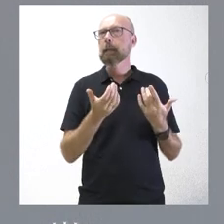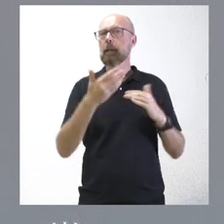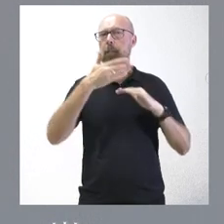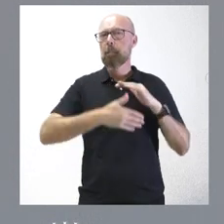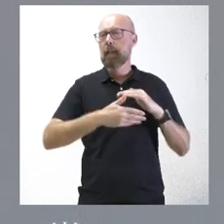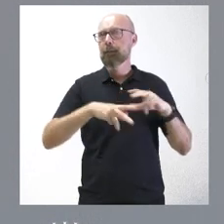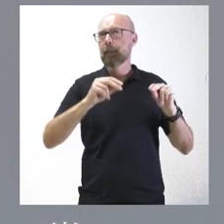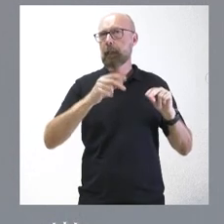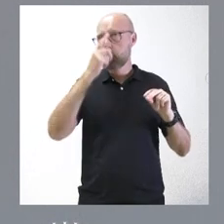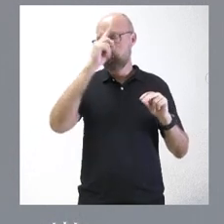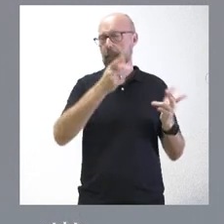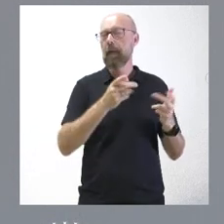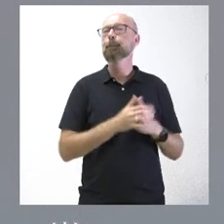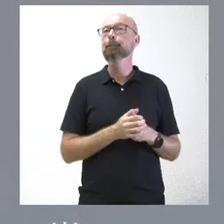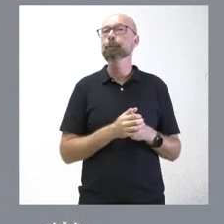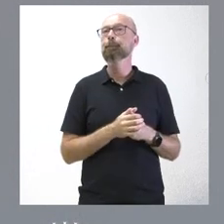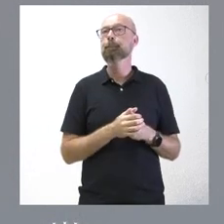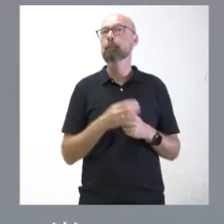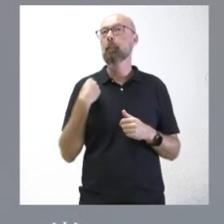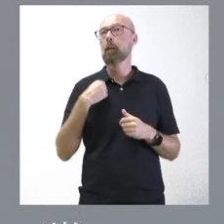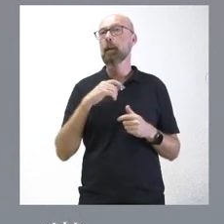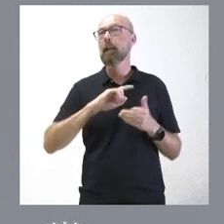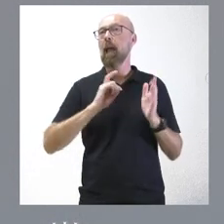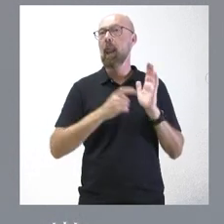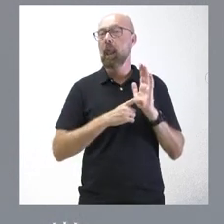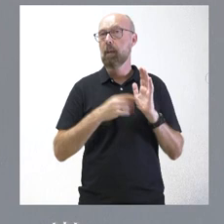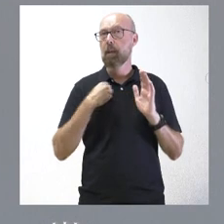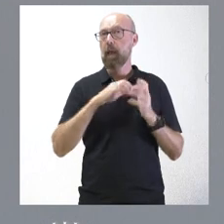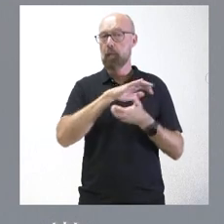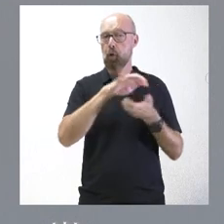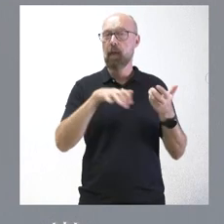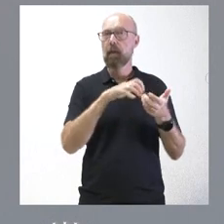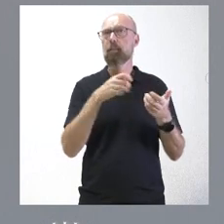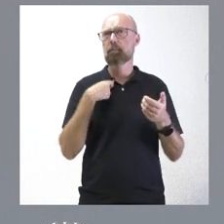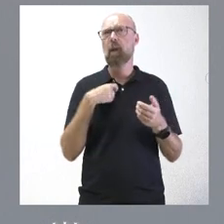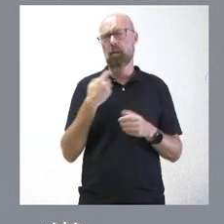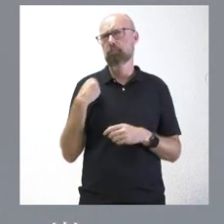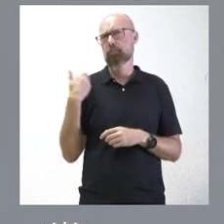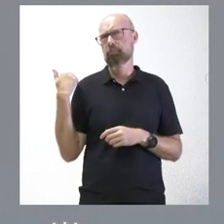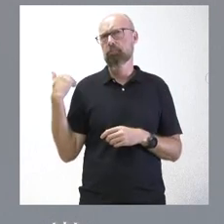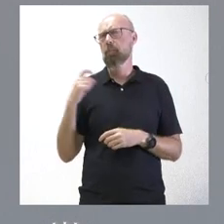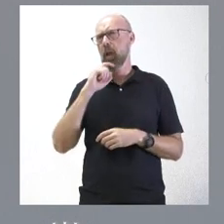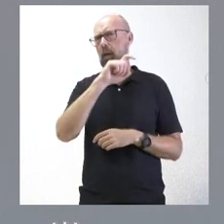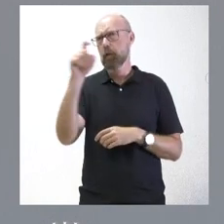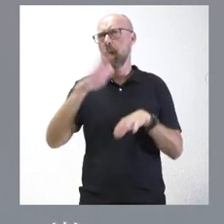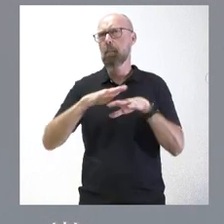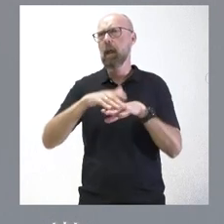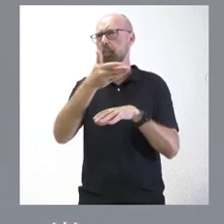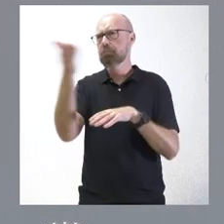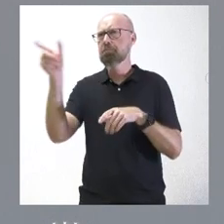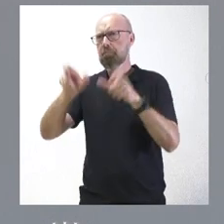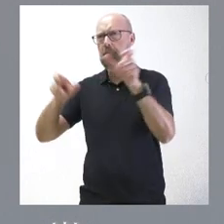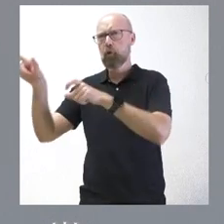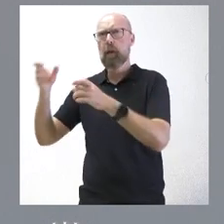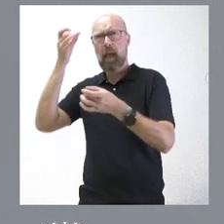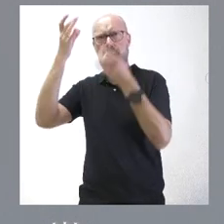como usted me dice esta ley de violencia entra familiar se comunicó formalmente para que pudieran los ciudadanos aportar sugerencias